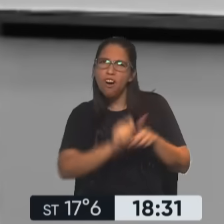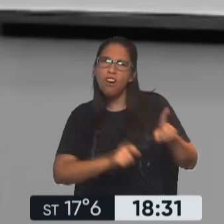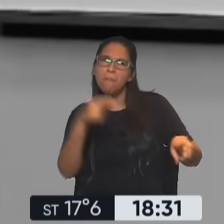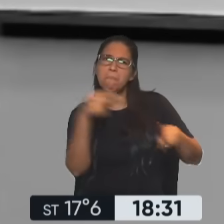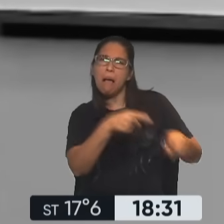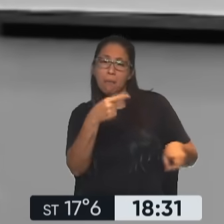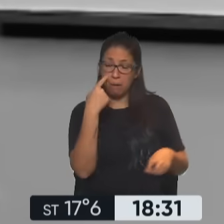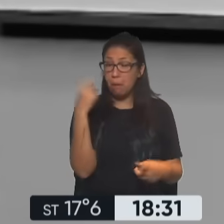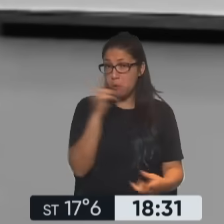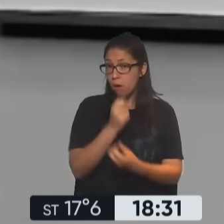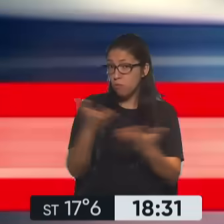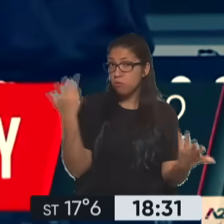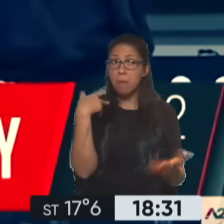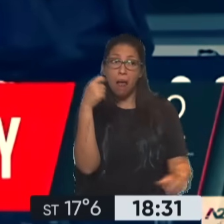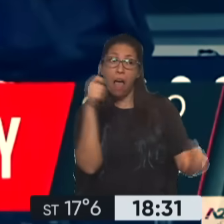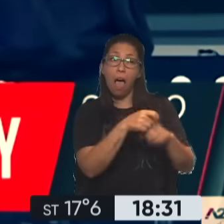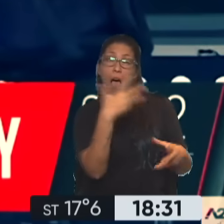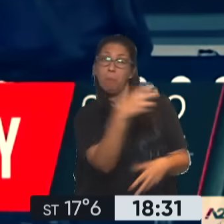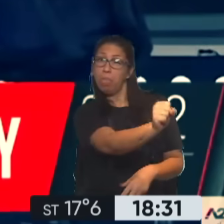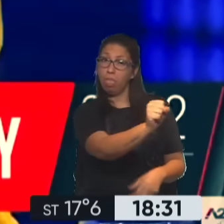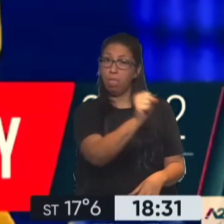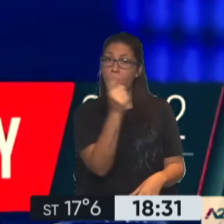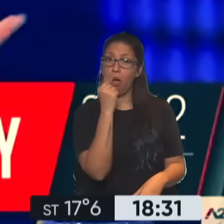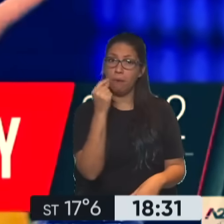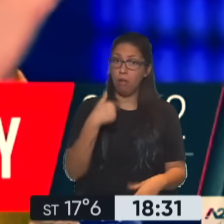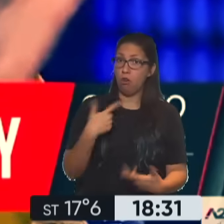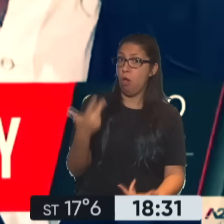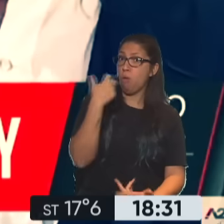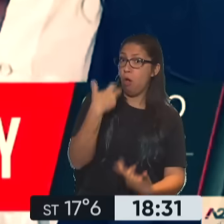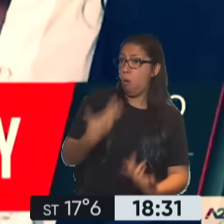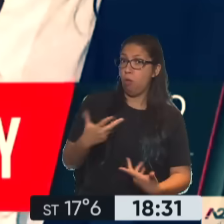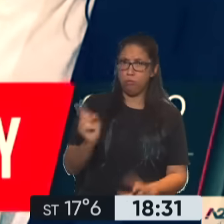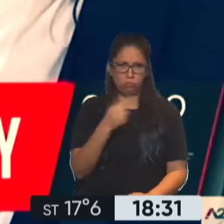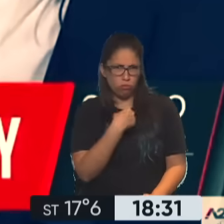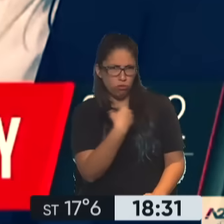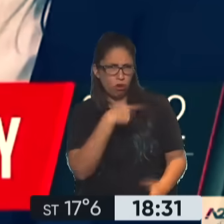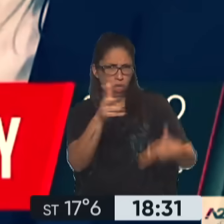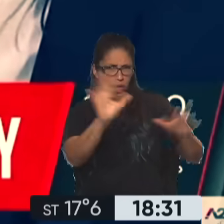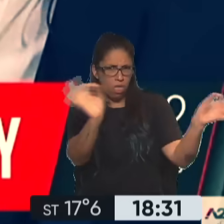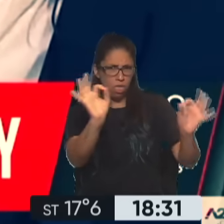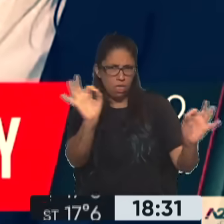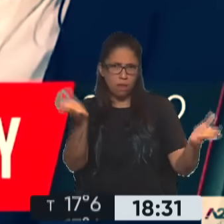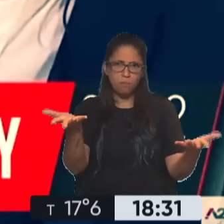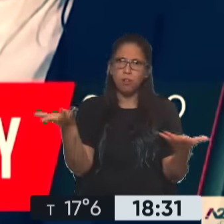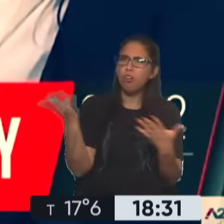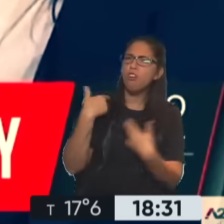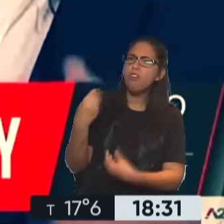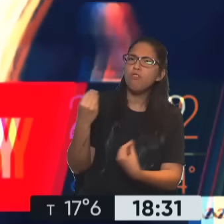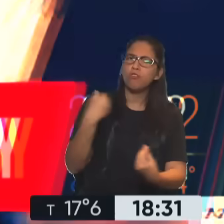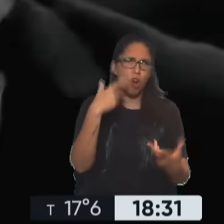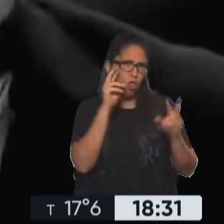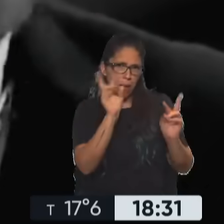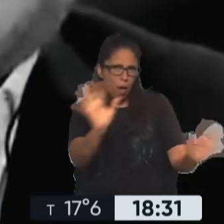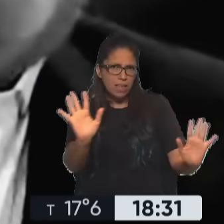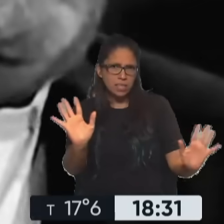para enganchar a un tipo hacen estas cosas. No me tomen de viejo boludo. Perdón, yo no lo digo, lo está diciendo vos. Cosa, pero no te veo, yo no te veo así. Lo